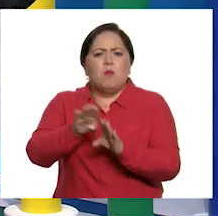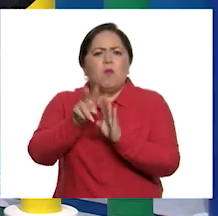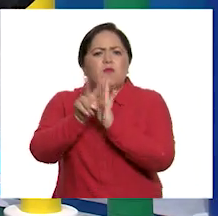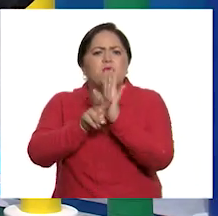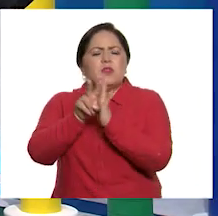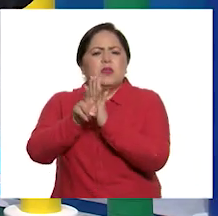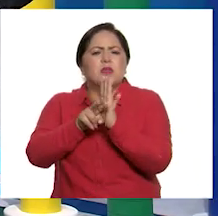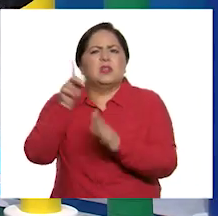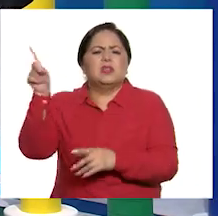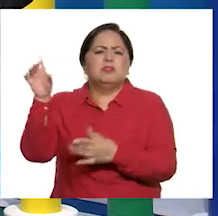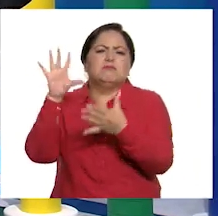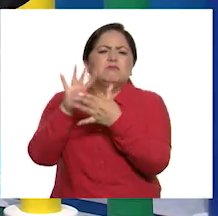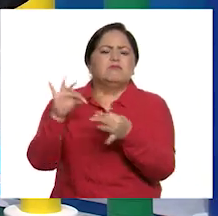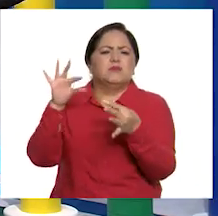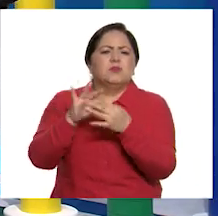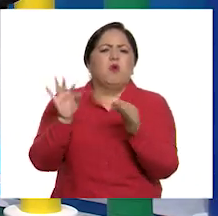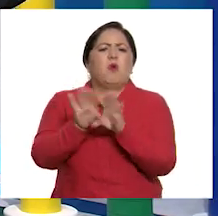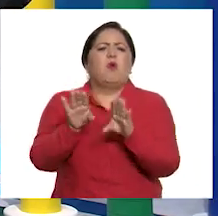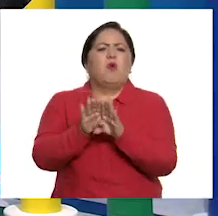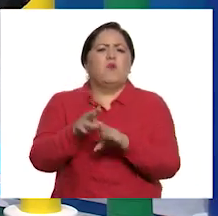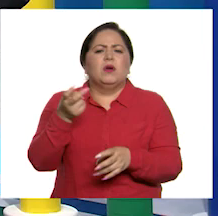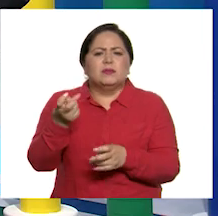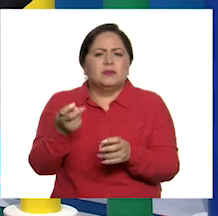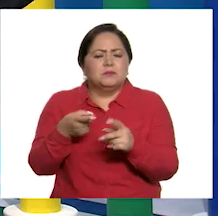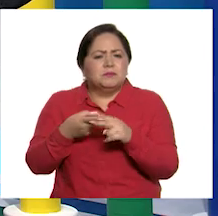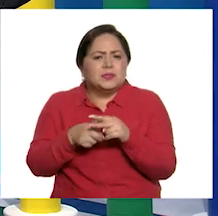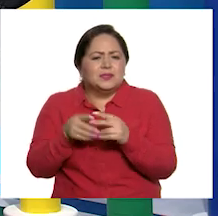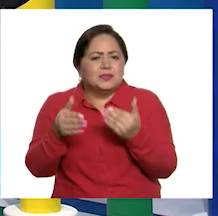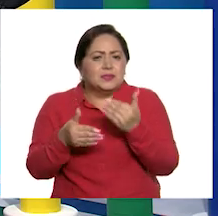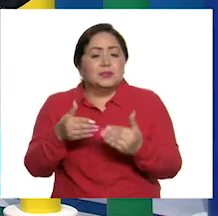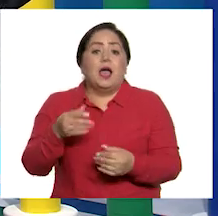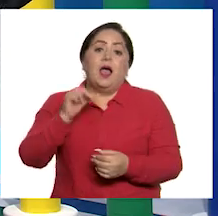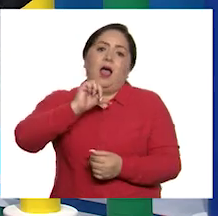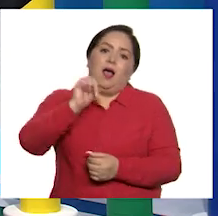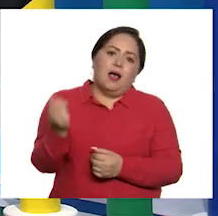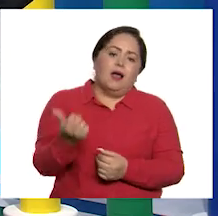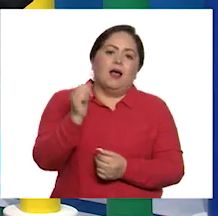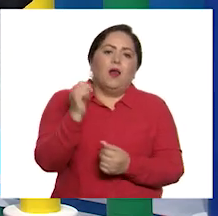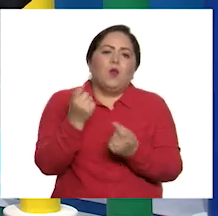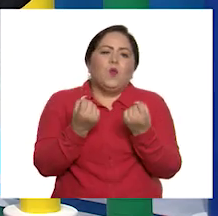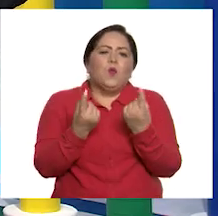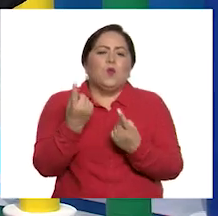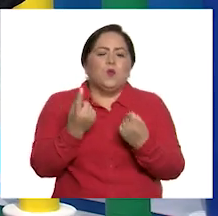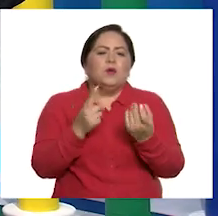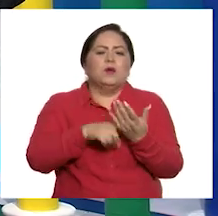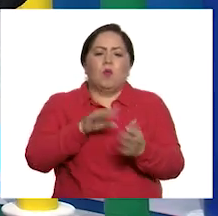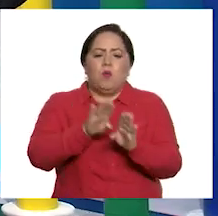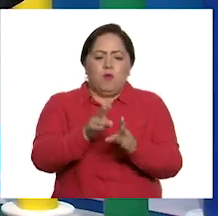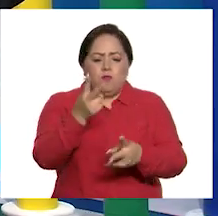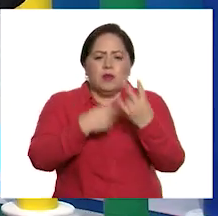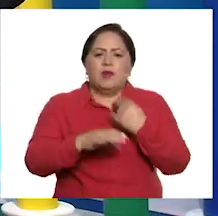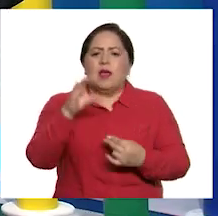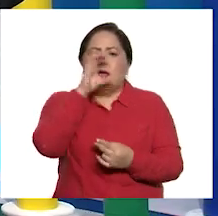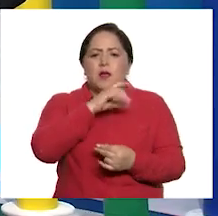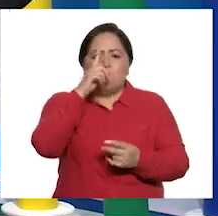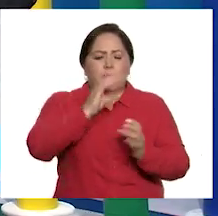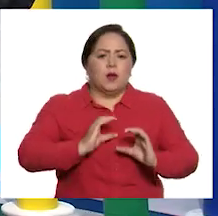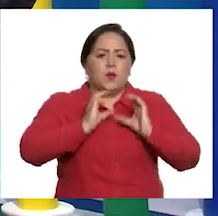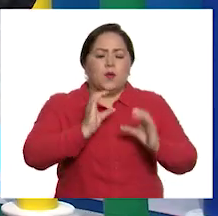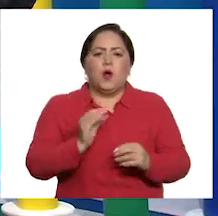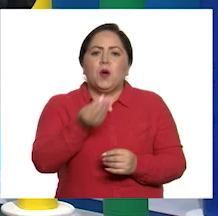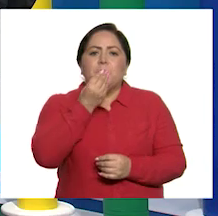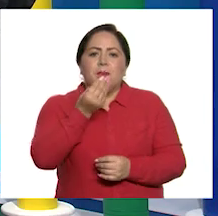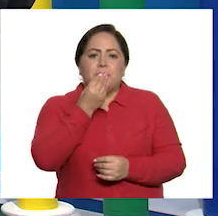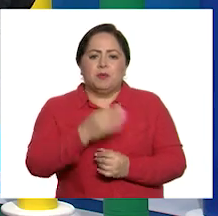videos que nos informarán cómo es este proceso. Y algunas técnicas que utilizan el calor para conservación de